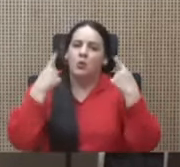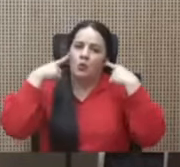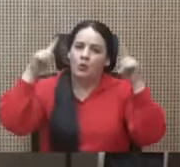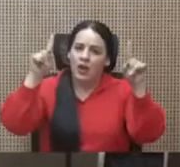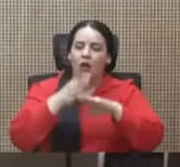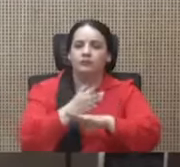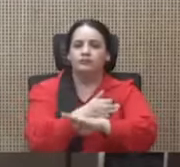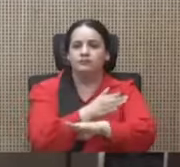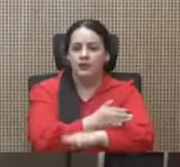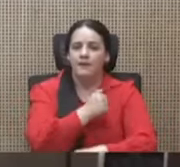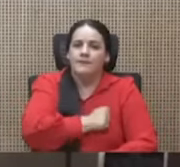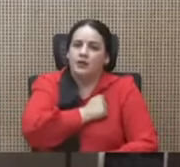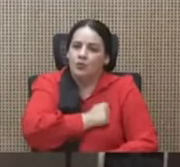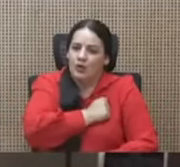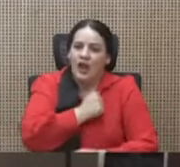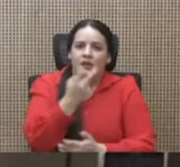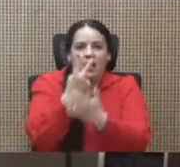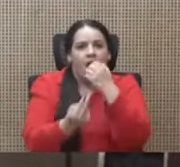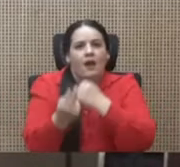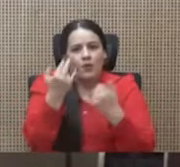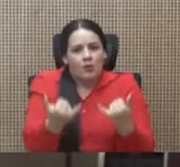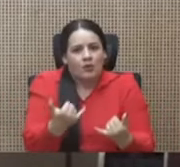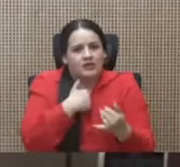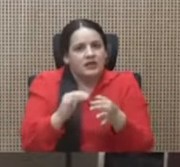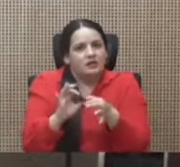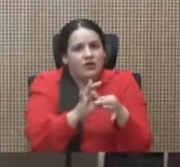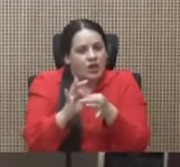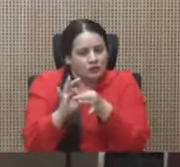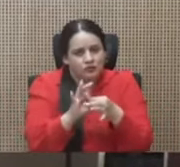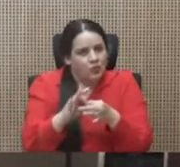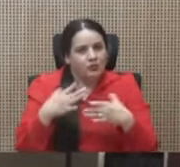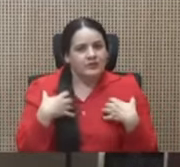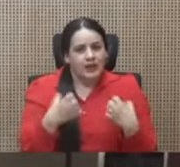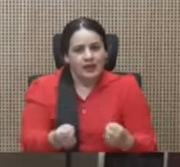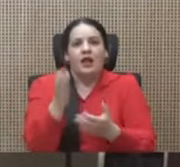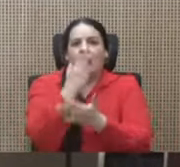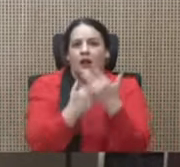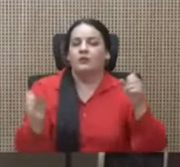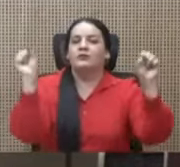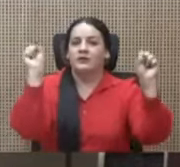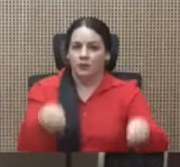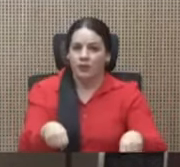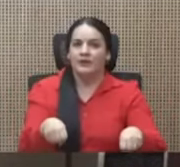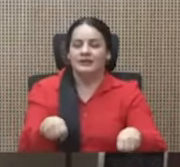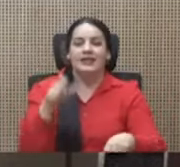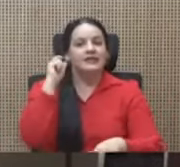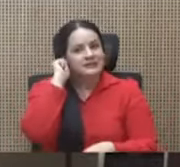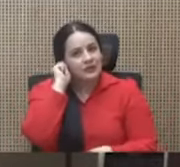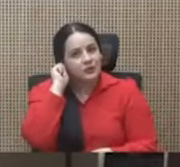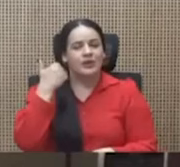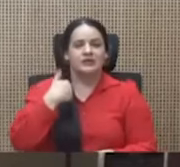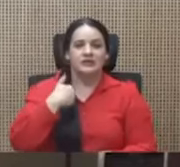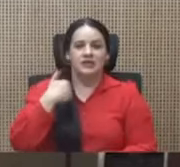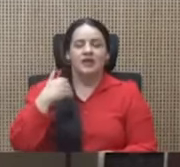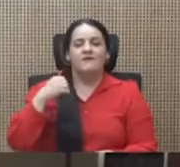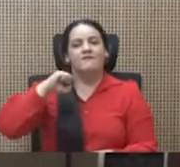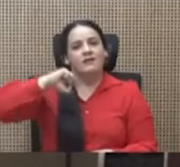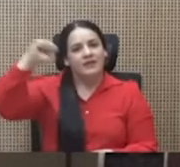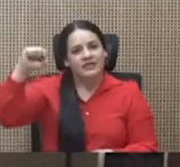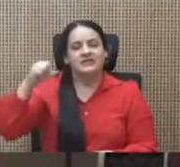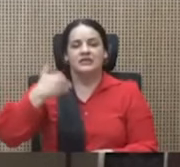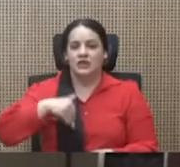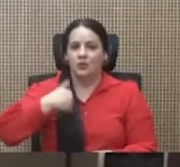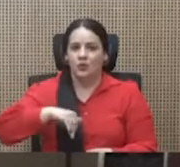logrado perdonarse y hoy tienen una relación sana algo que sí se puede señoras feministas y señores que apoyan el feminismo